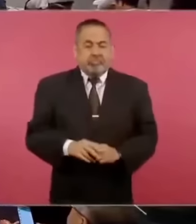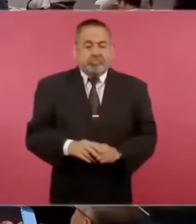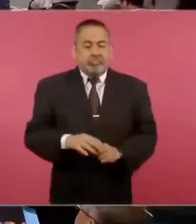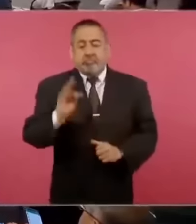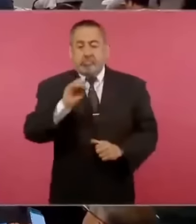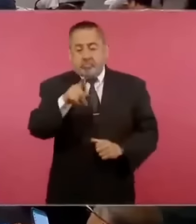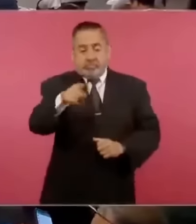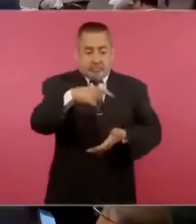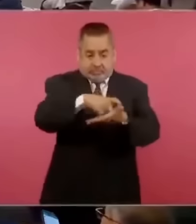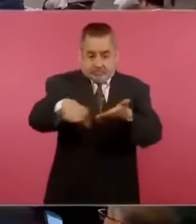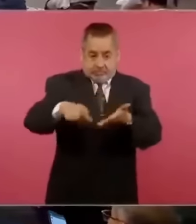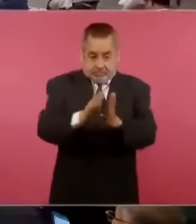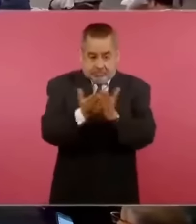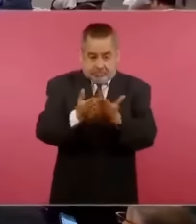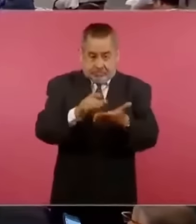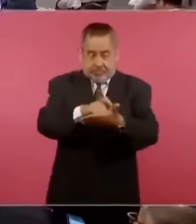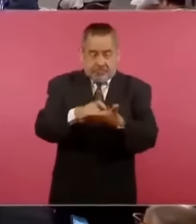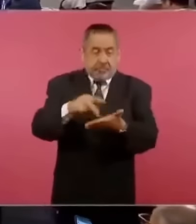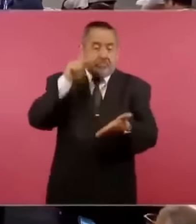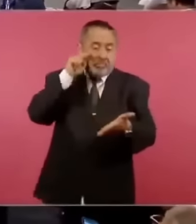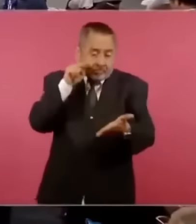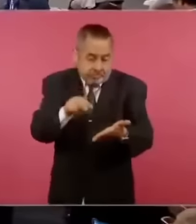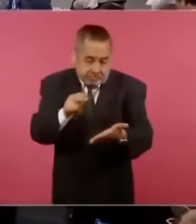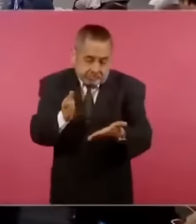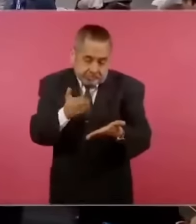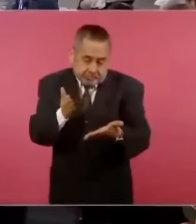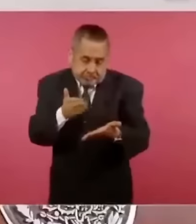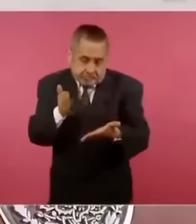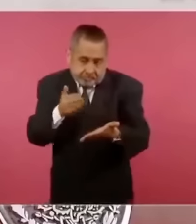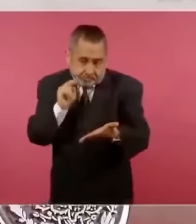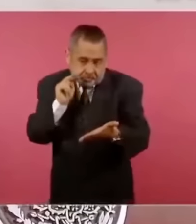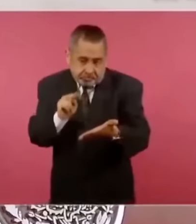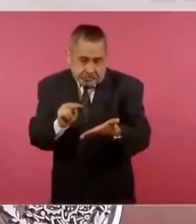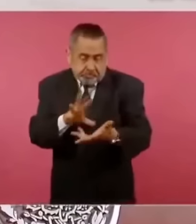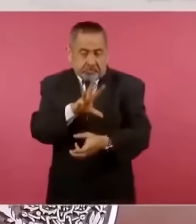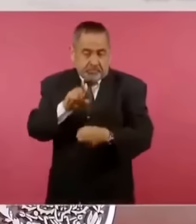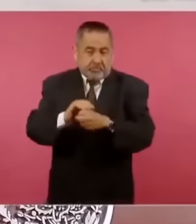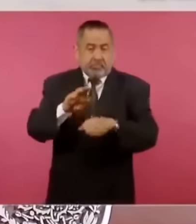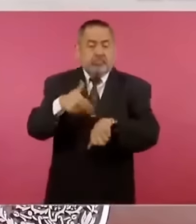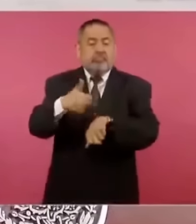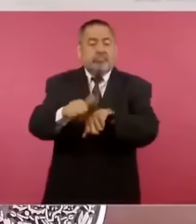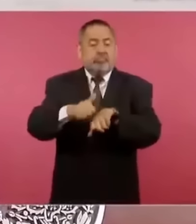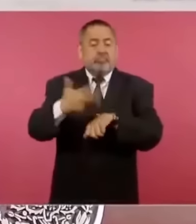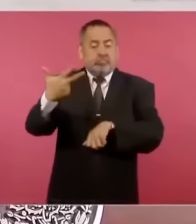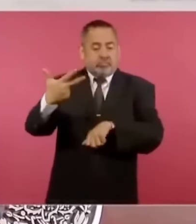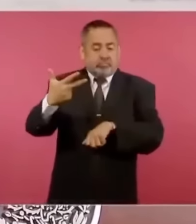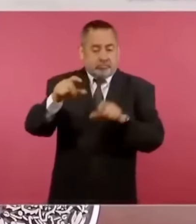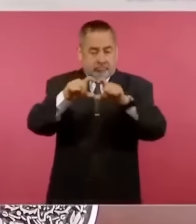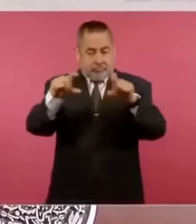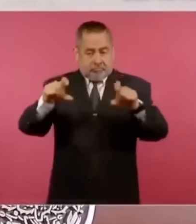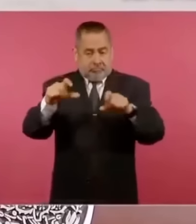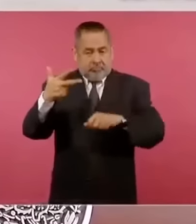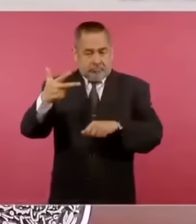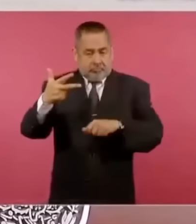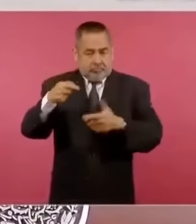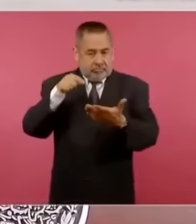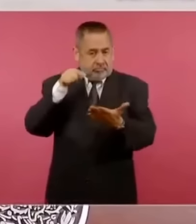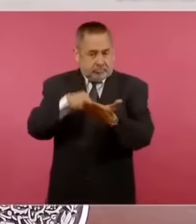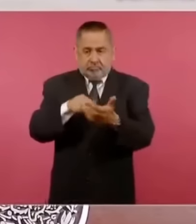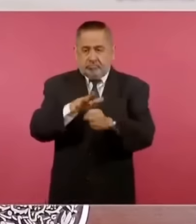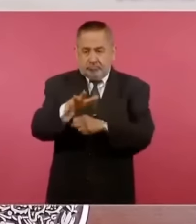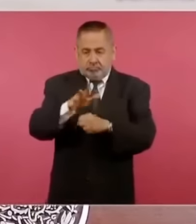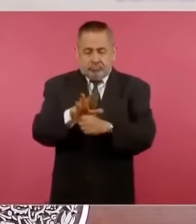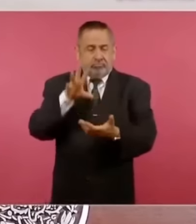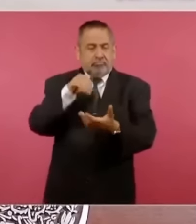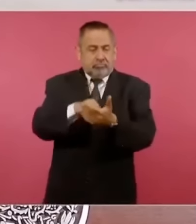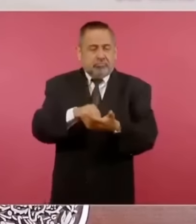vayan a comprar el libro, nada más que se fijen si está el capítulo 8. Con eso, si